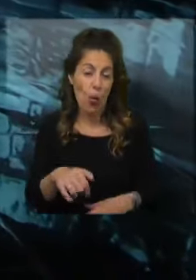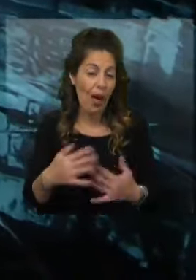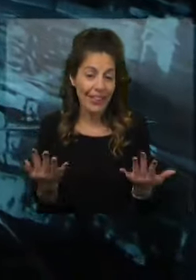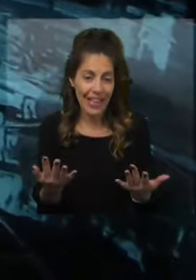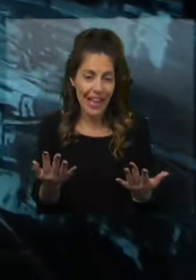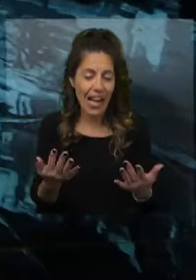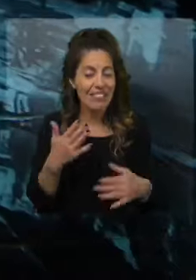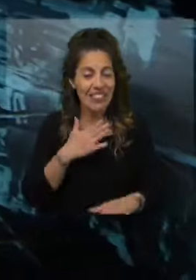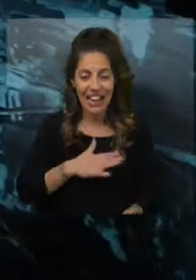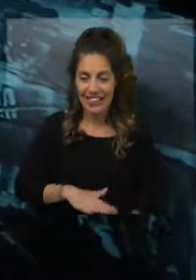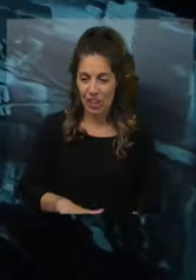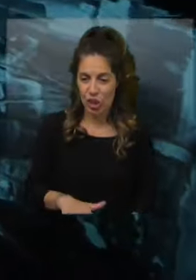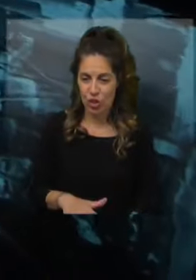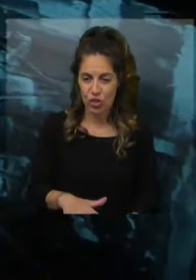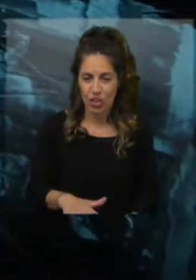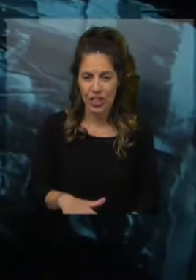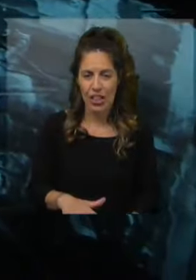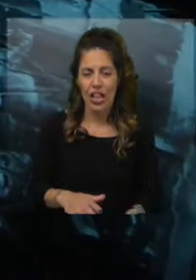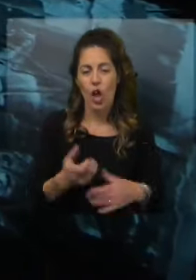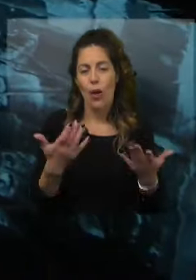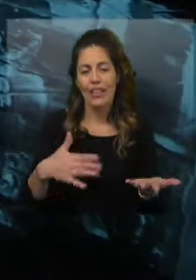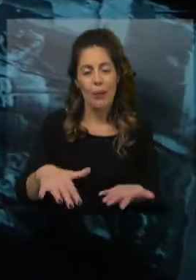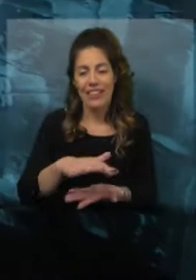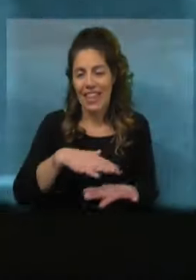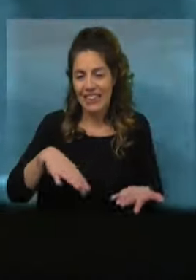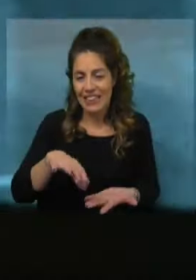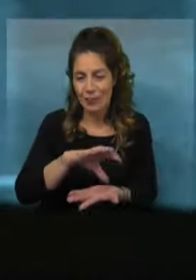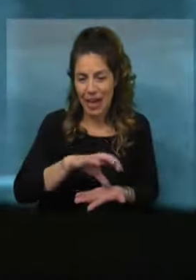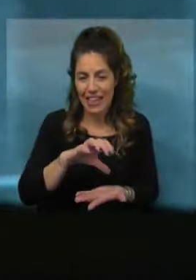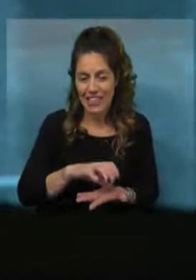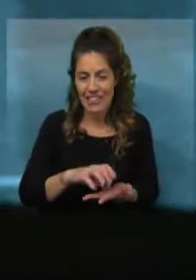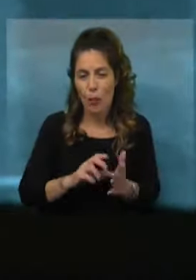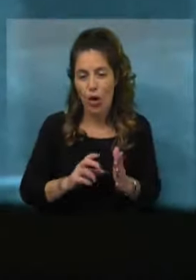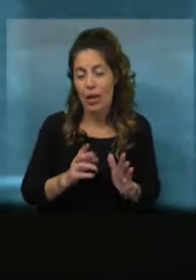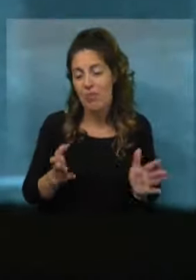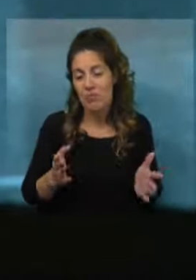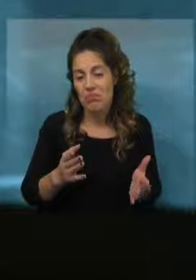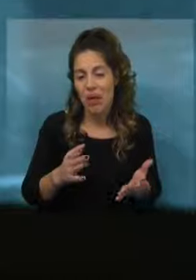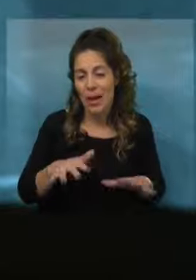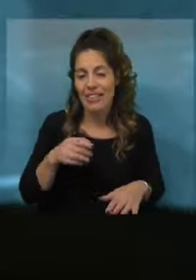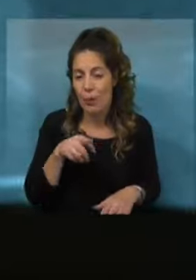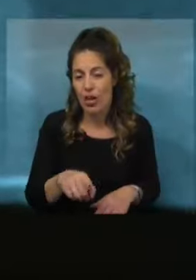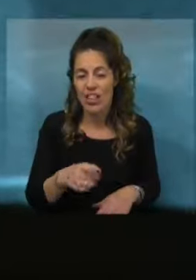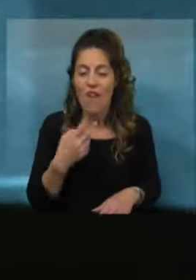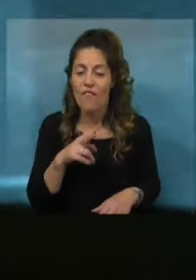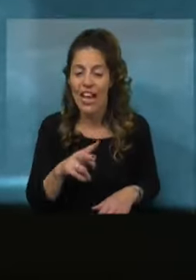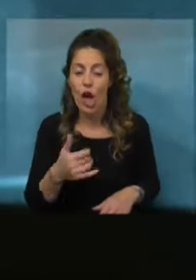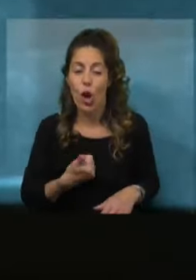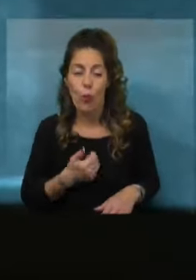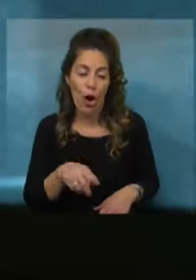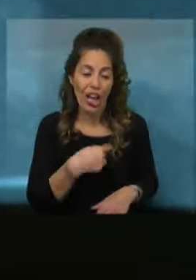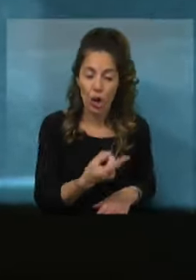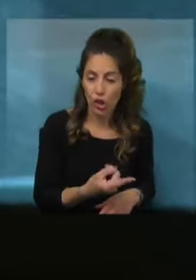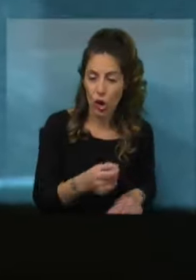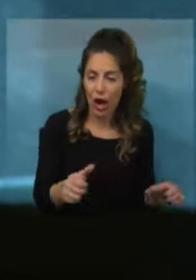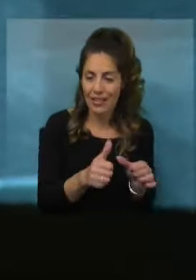están como tranquilos y en cualquier parte del territorio entonces me parece que responde un poco a eso también no a ir viendo cómo se mueve el otro para ver si yo me